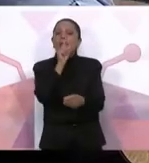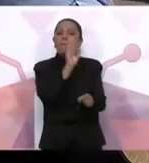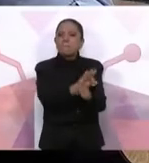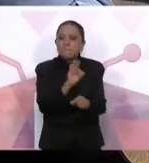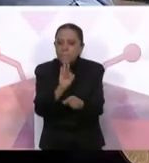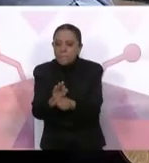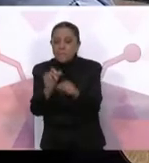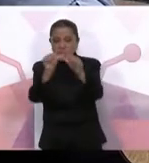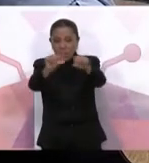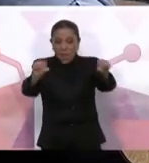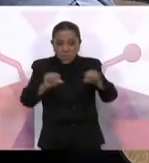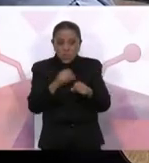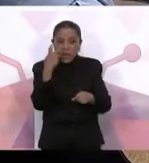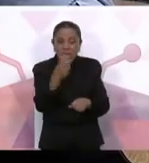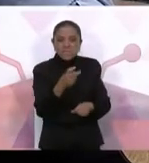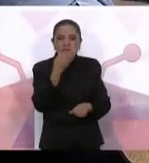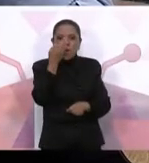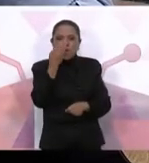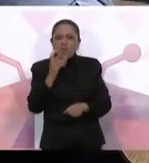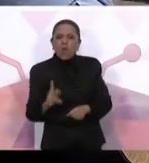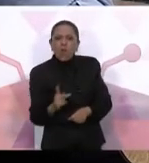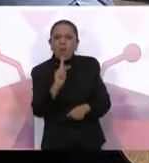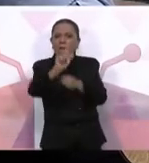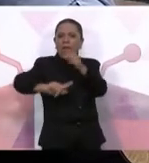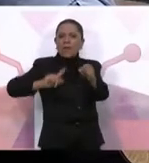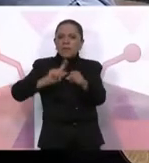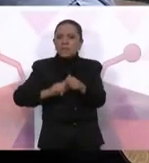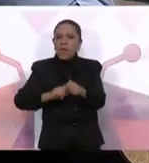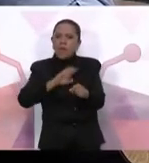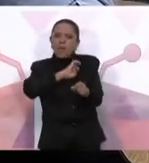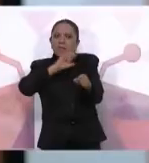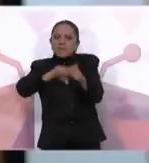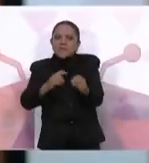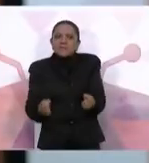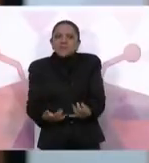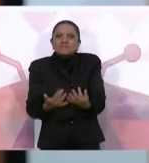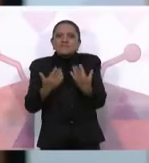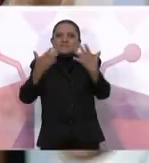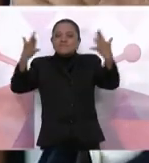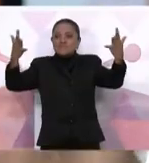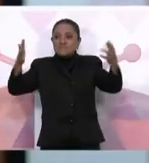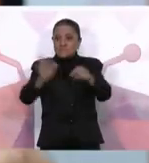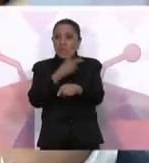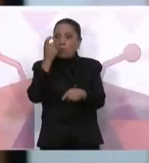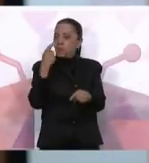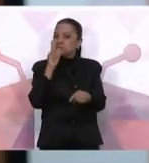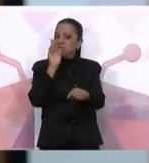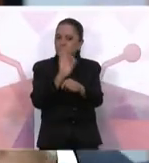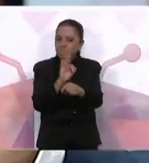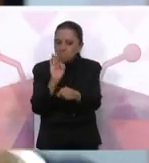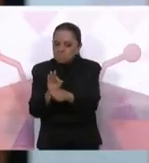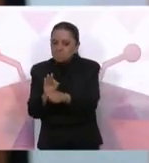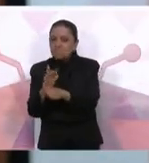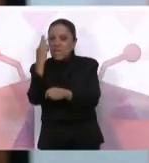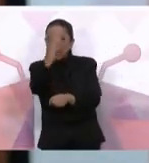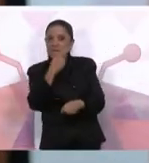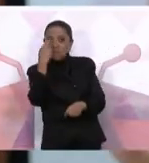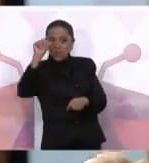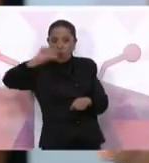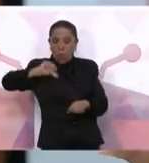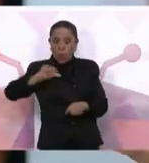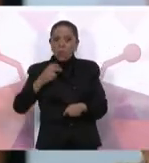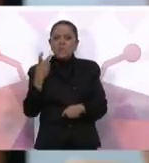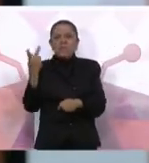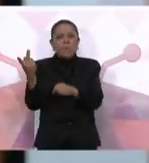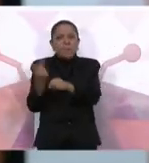la flora y la fauna demás florecen de manera particular haremos lo propio para defenderlo y revisaremos hoy qué está sucediendo con este